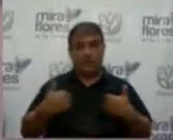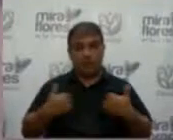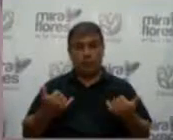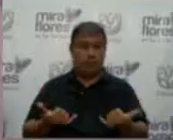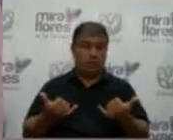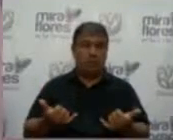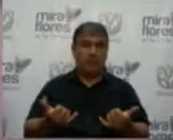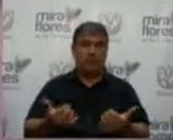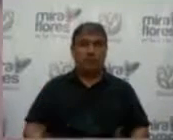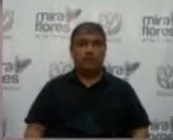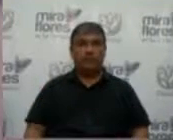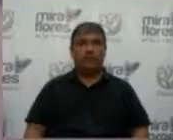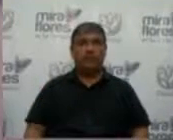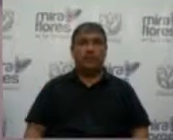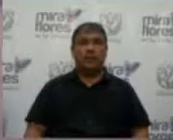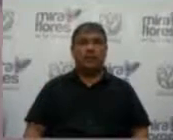hoy.